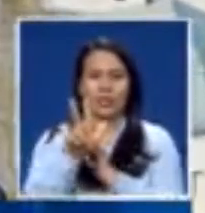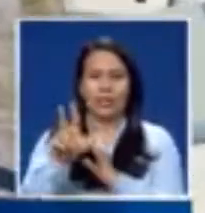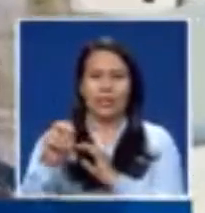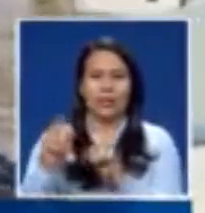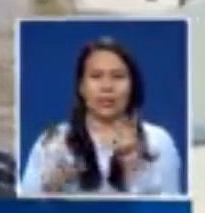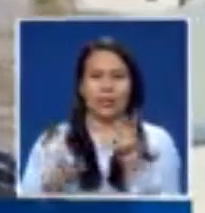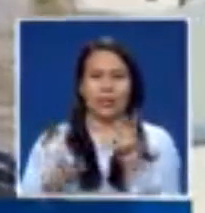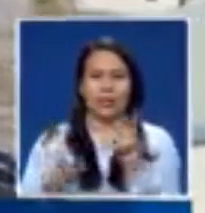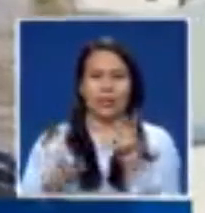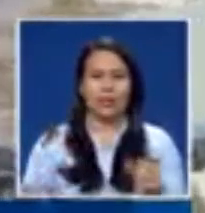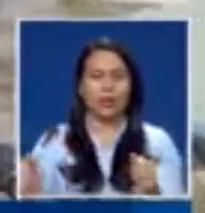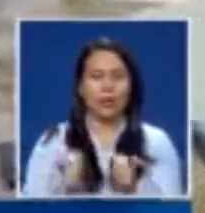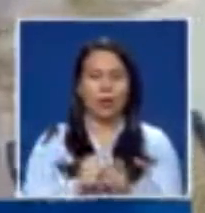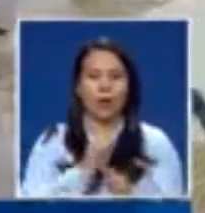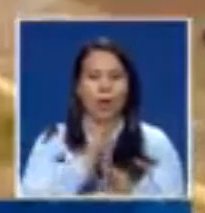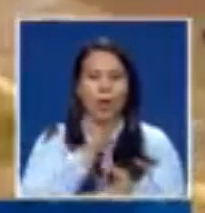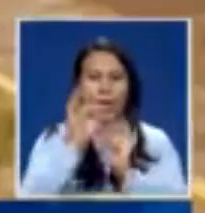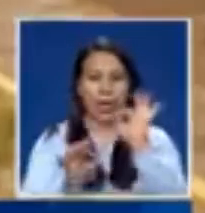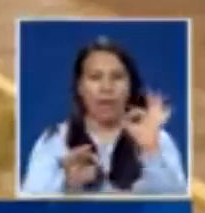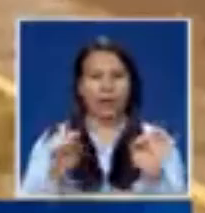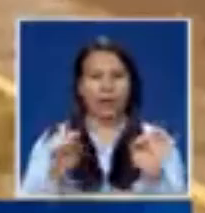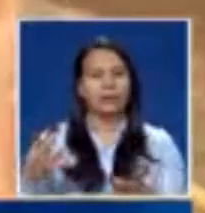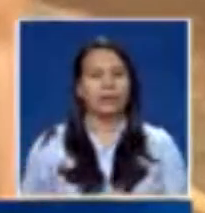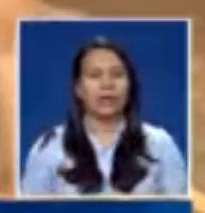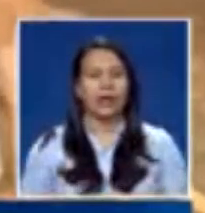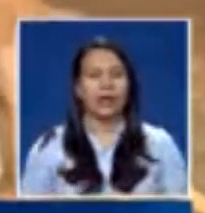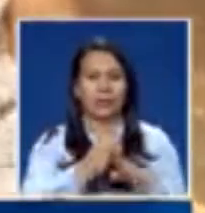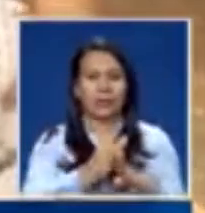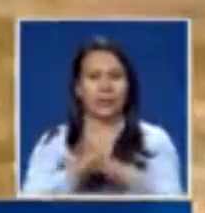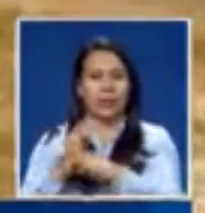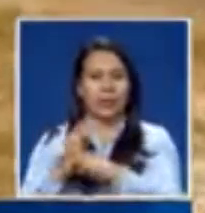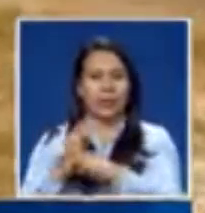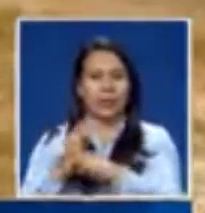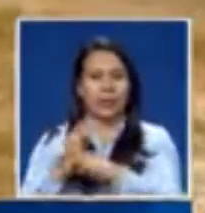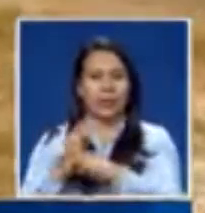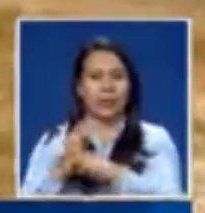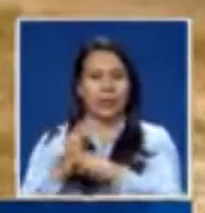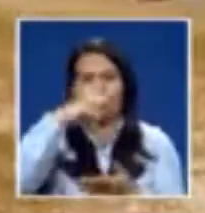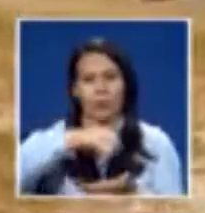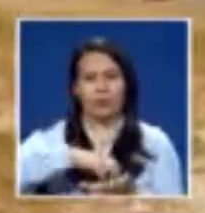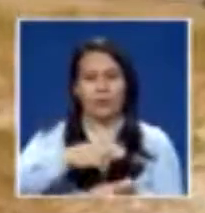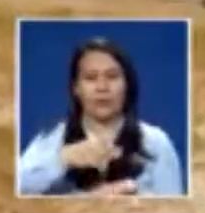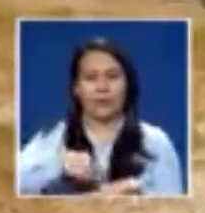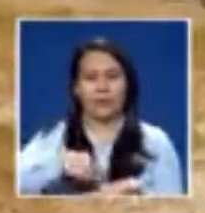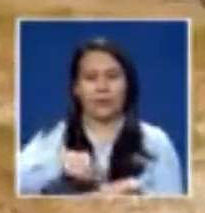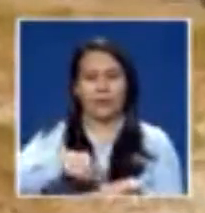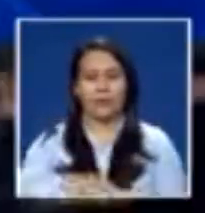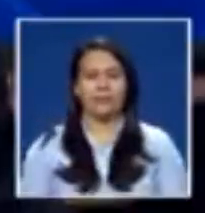330 personas con coronavirus, en un intento de frenar los contagios en la provincia de Manabí.